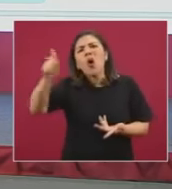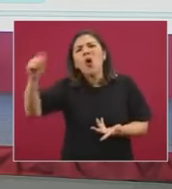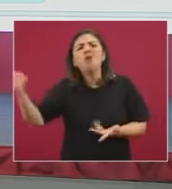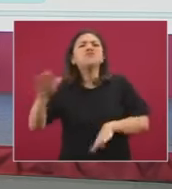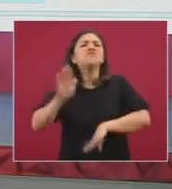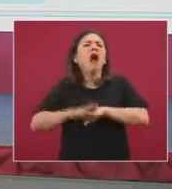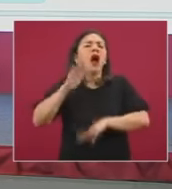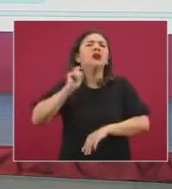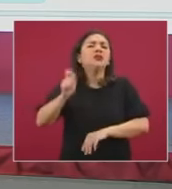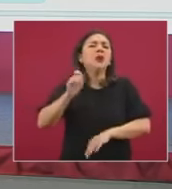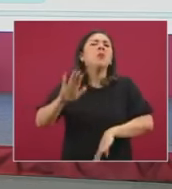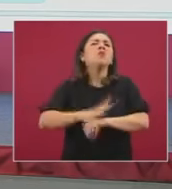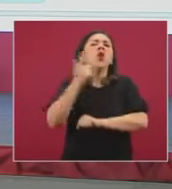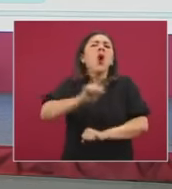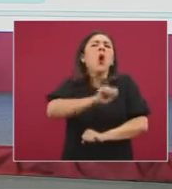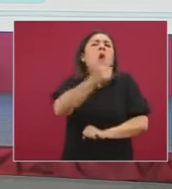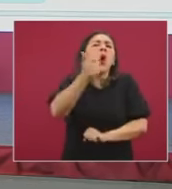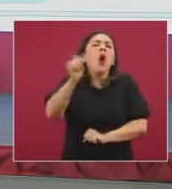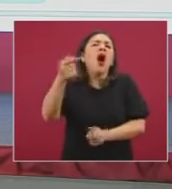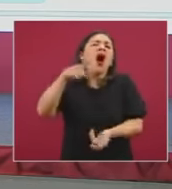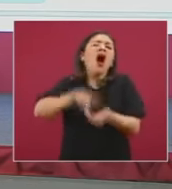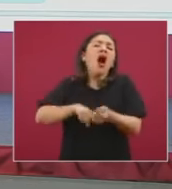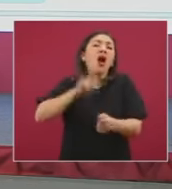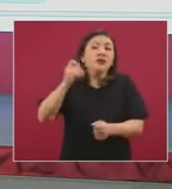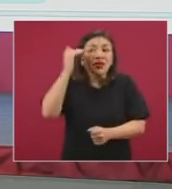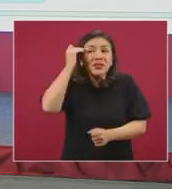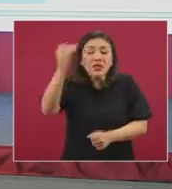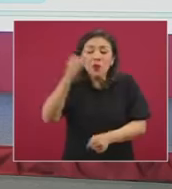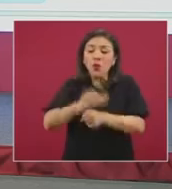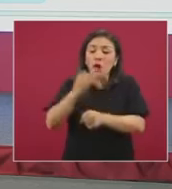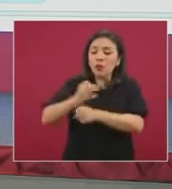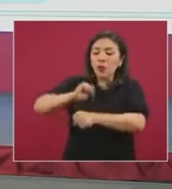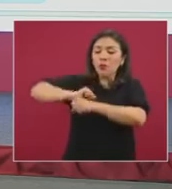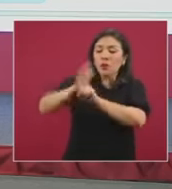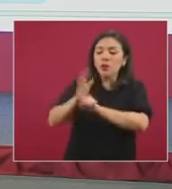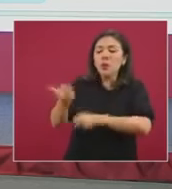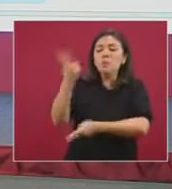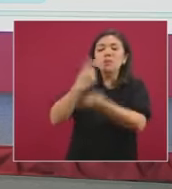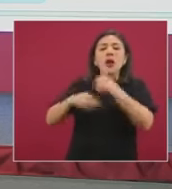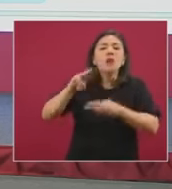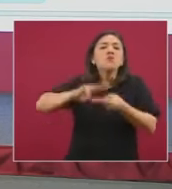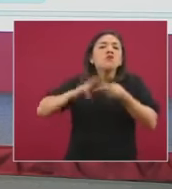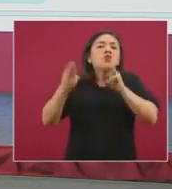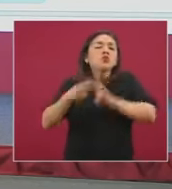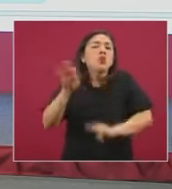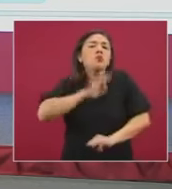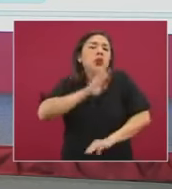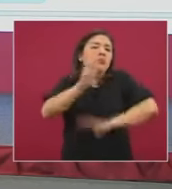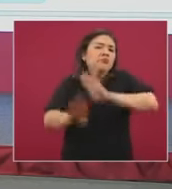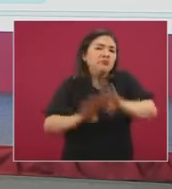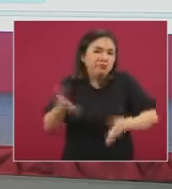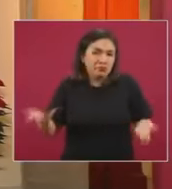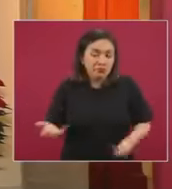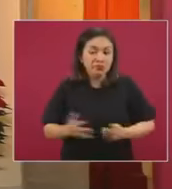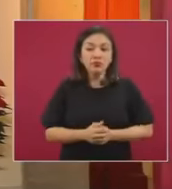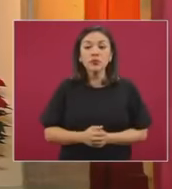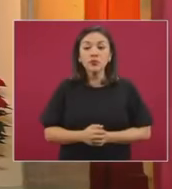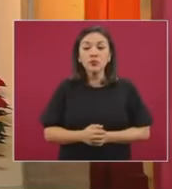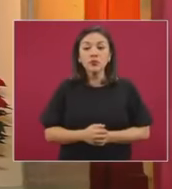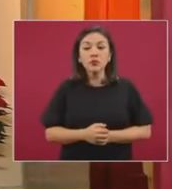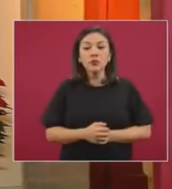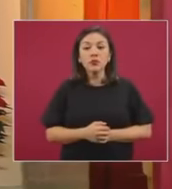también pueden ser por otras situaciones que durante la pandemia se pueden presentar, y ya comentaremos. La siguiente, por favor.